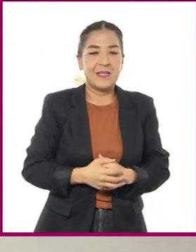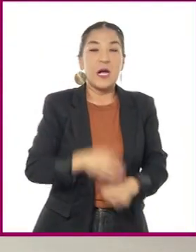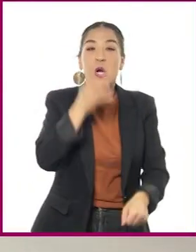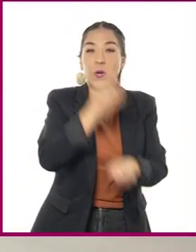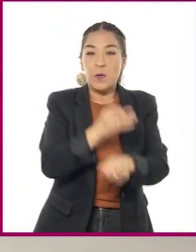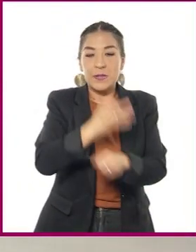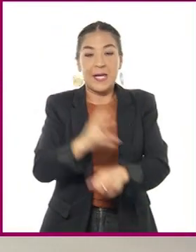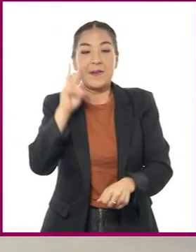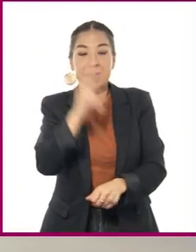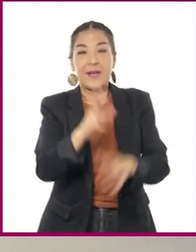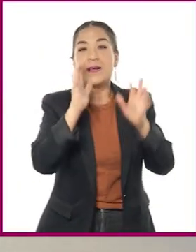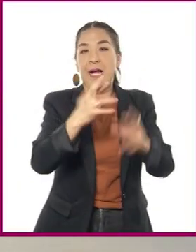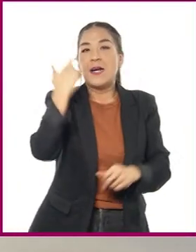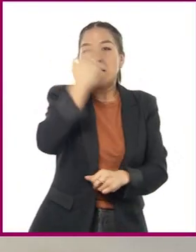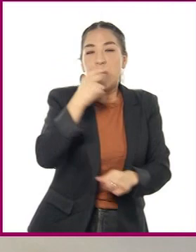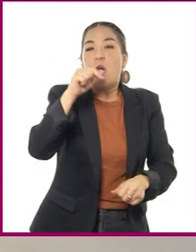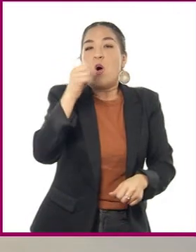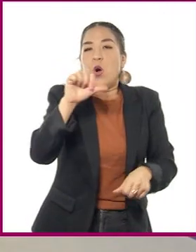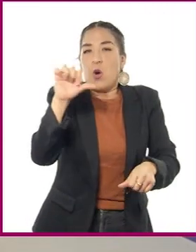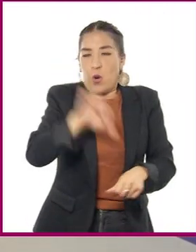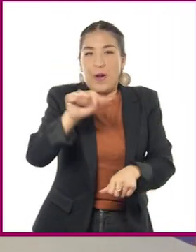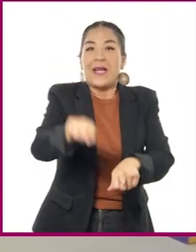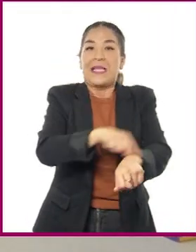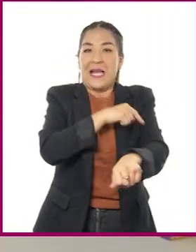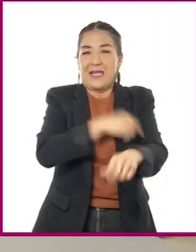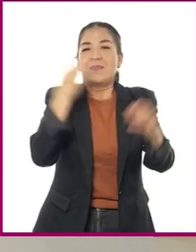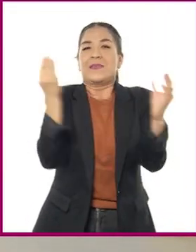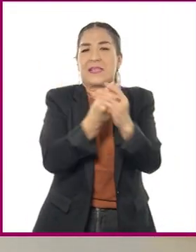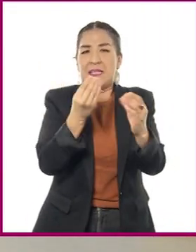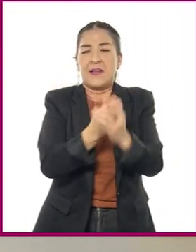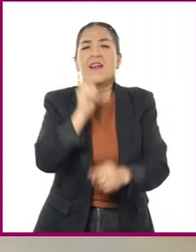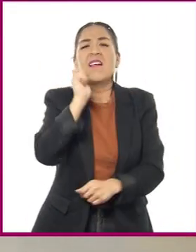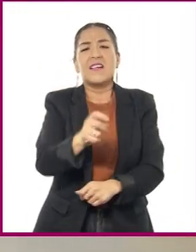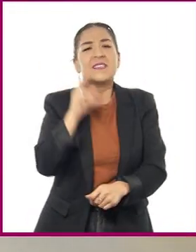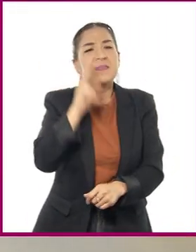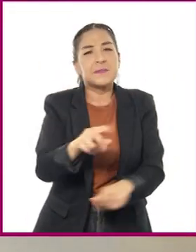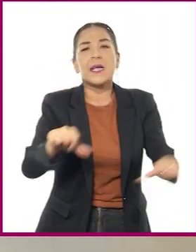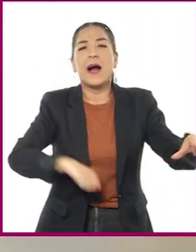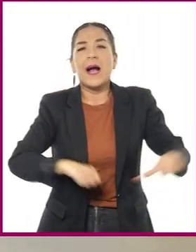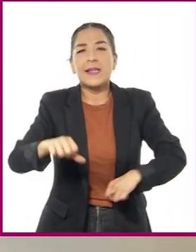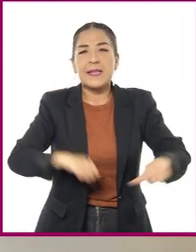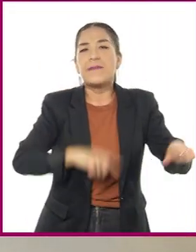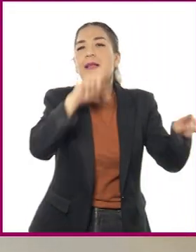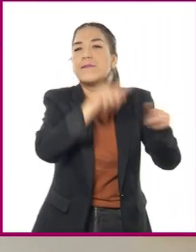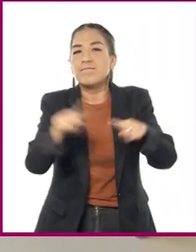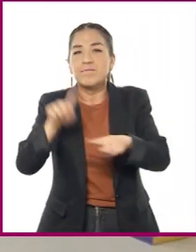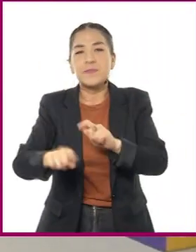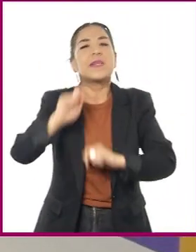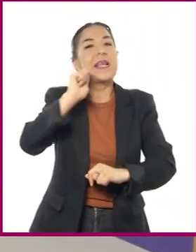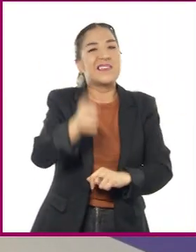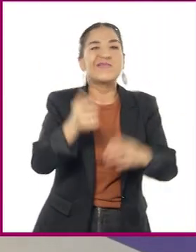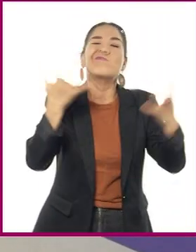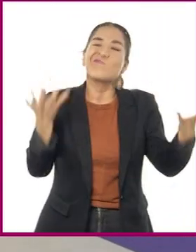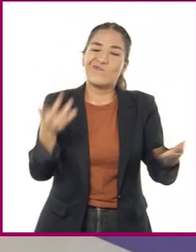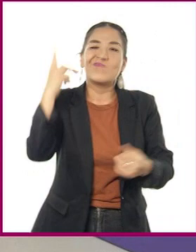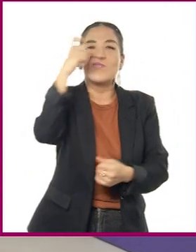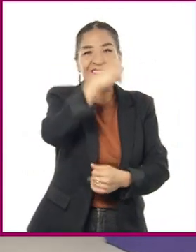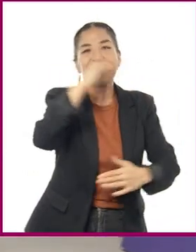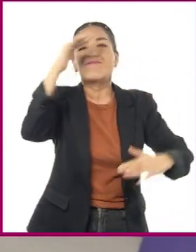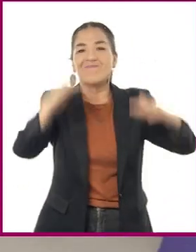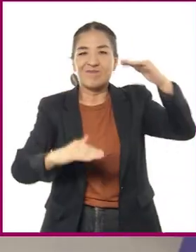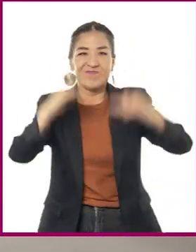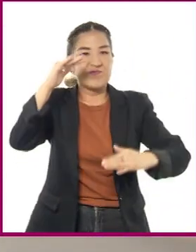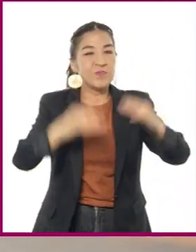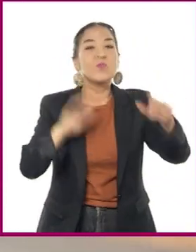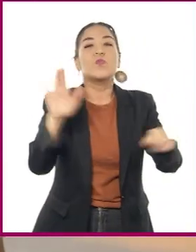Como pudimos revisar a lo largo de la sesión, la distribución de las actividades económicas es desigual y se debe